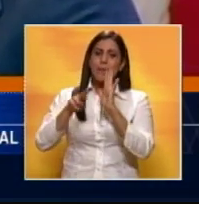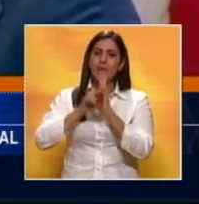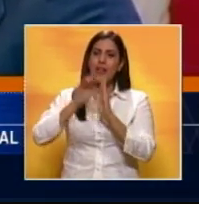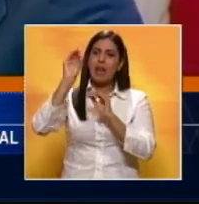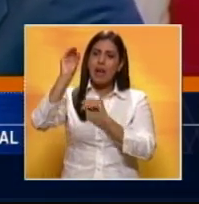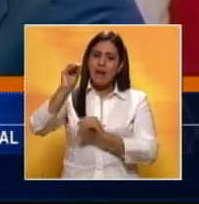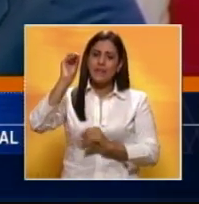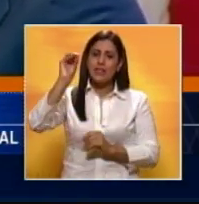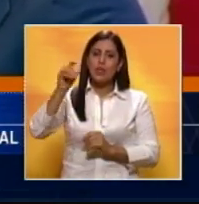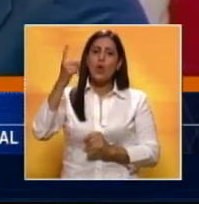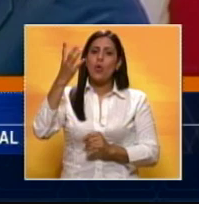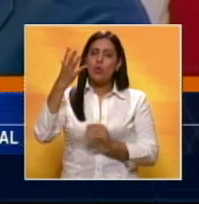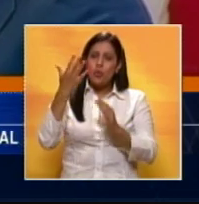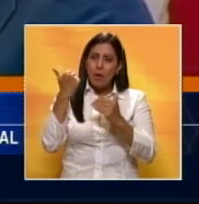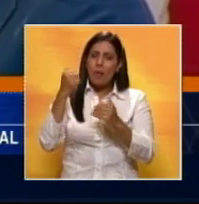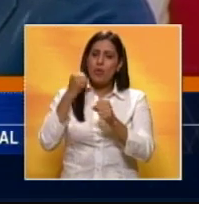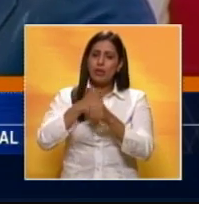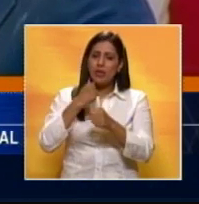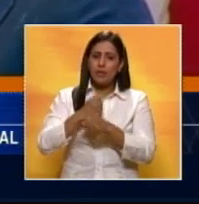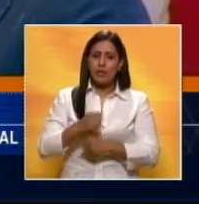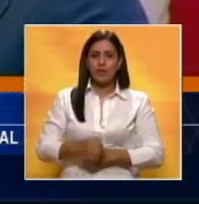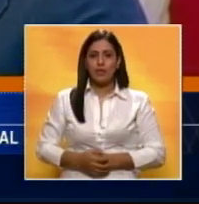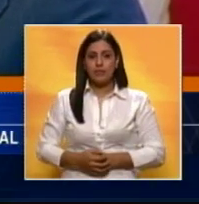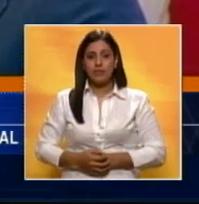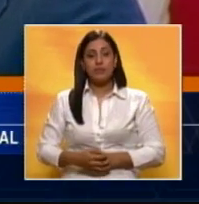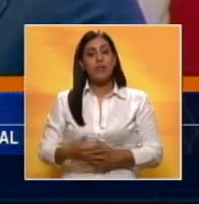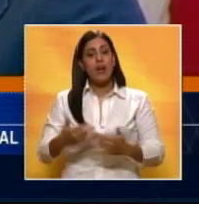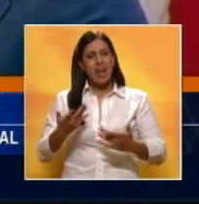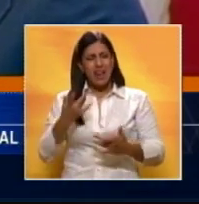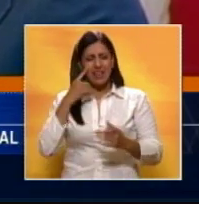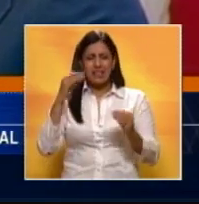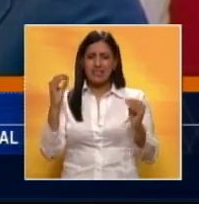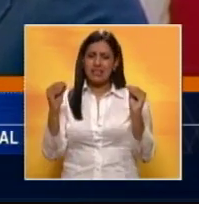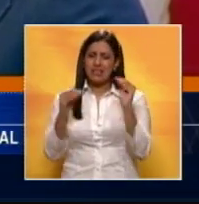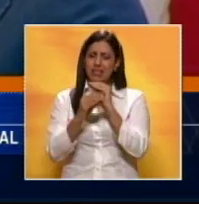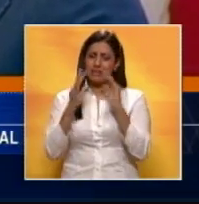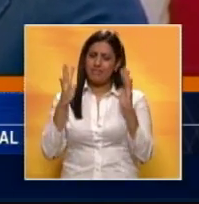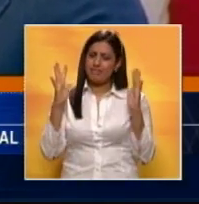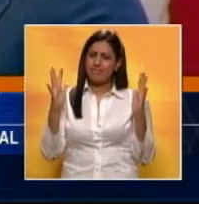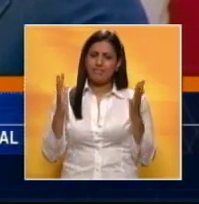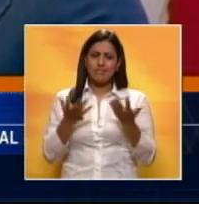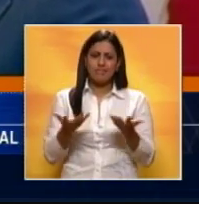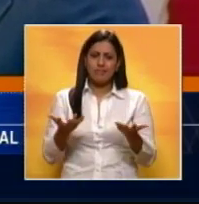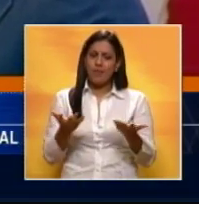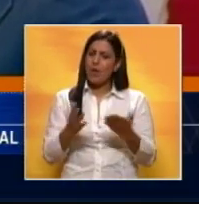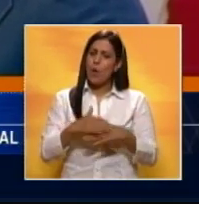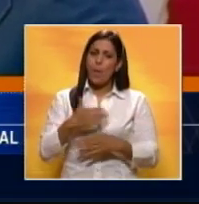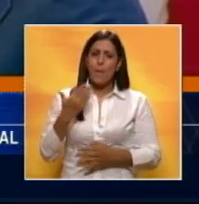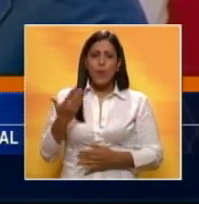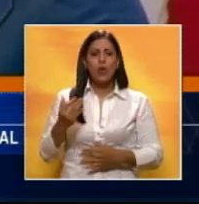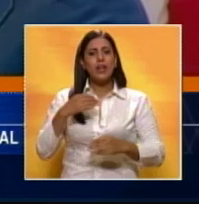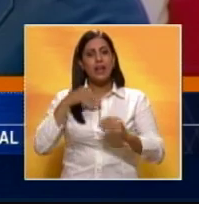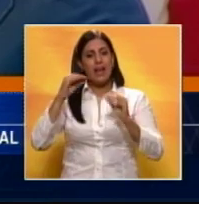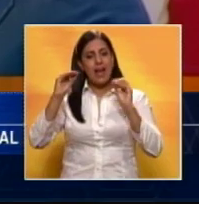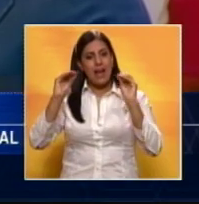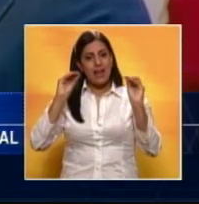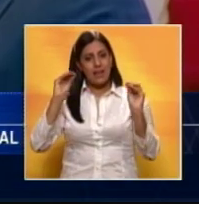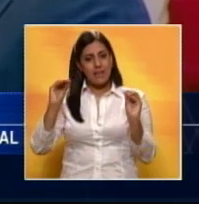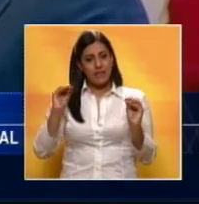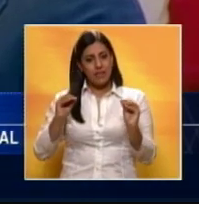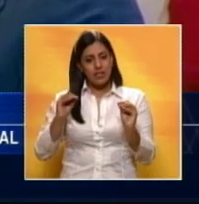ha solicitado actuaciones. Allí hay una gran contradicción, porque solicitarle